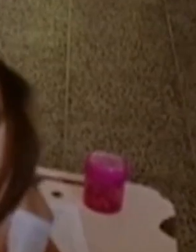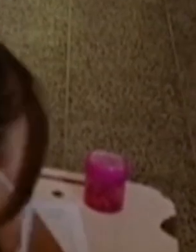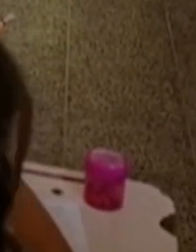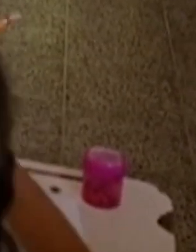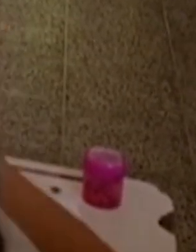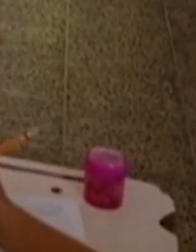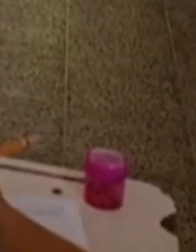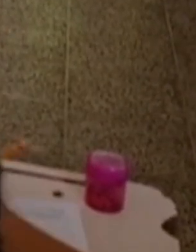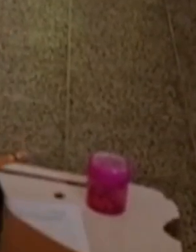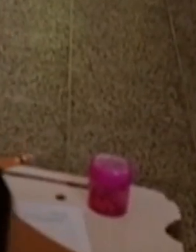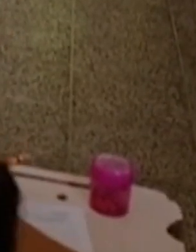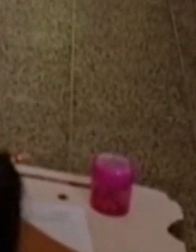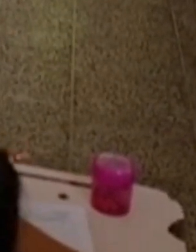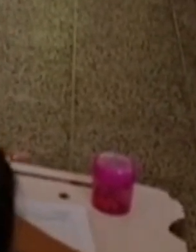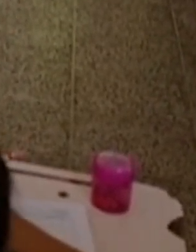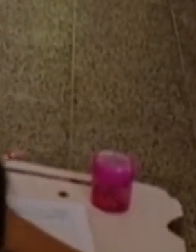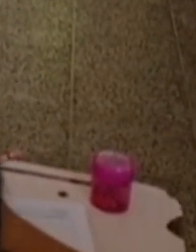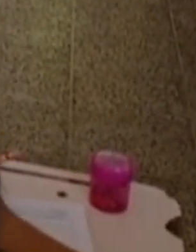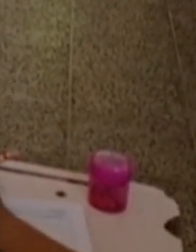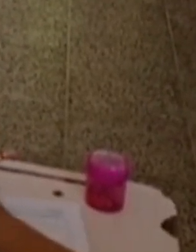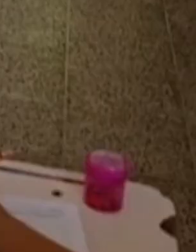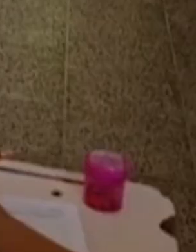Caribe.